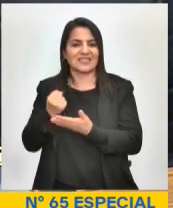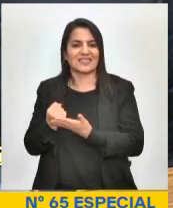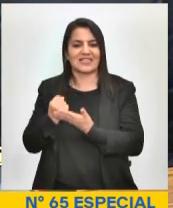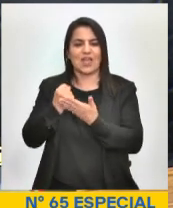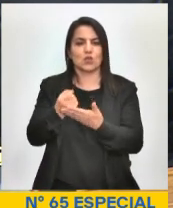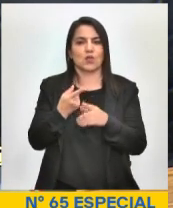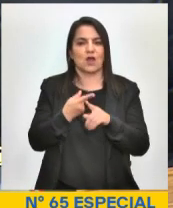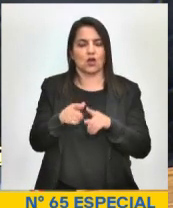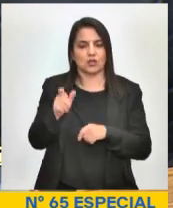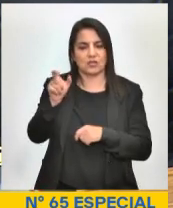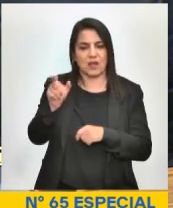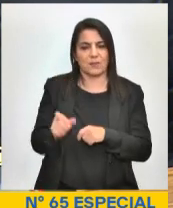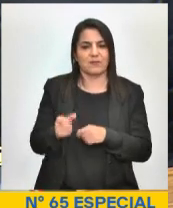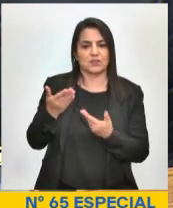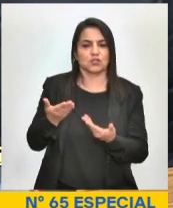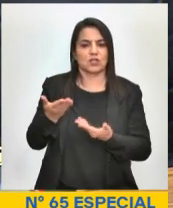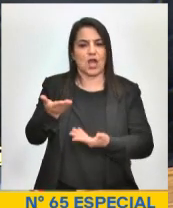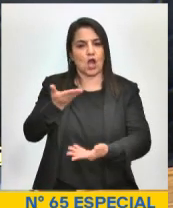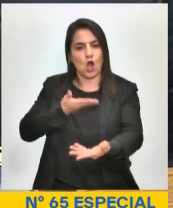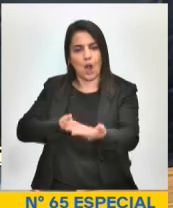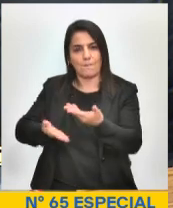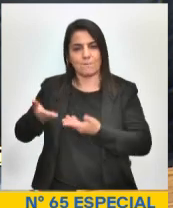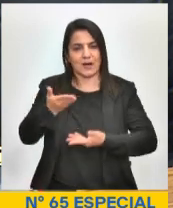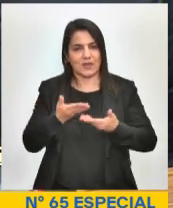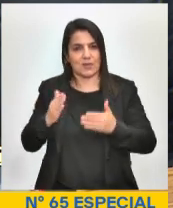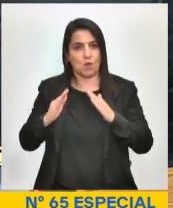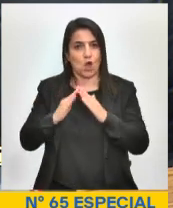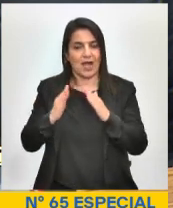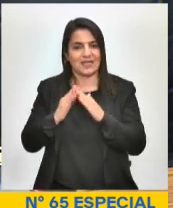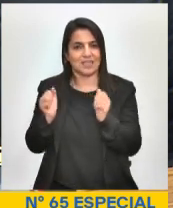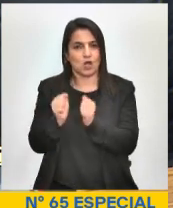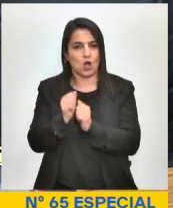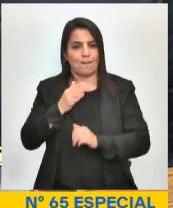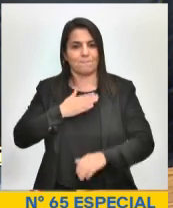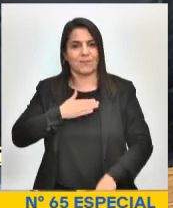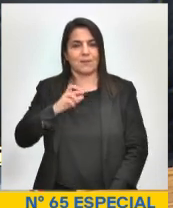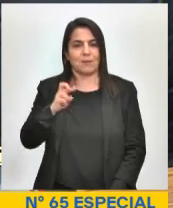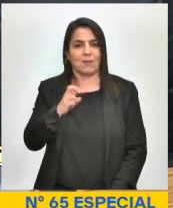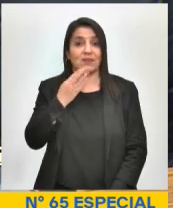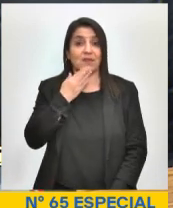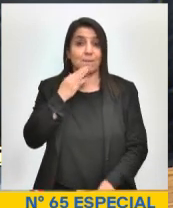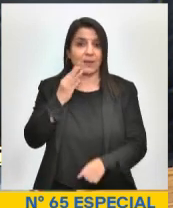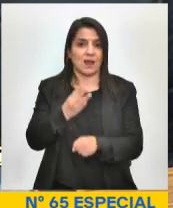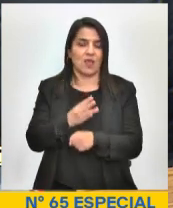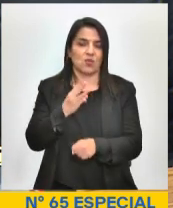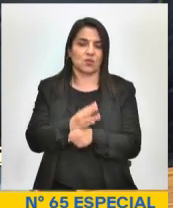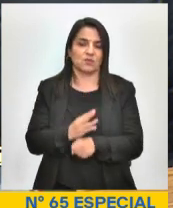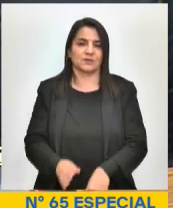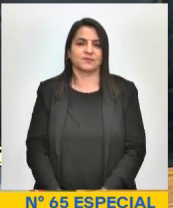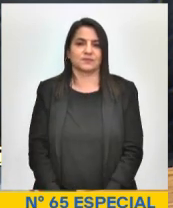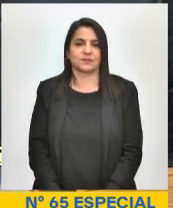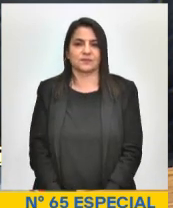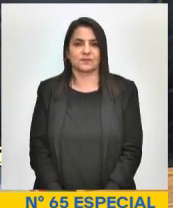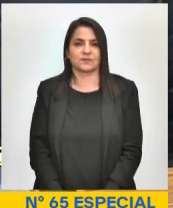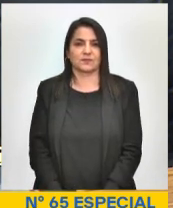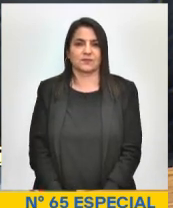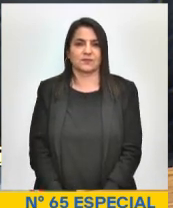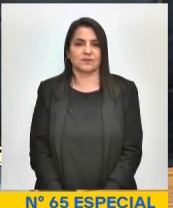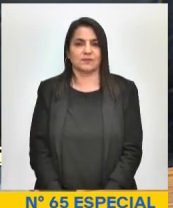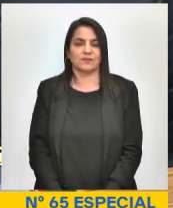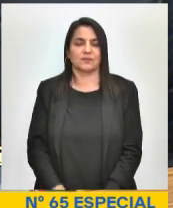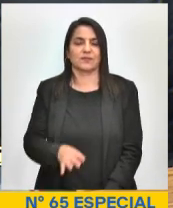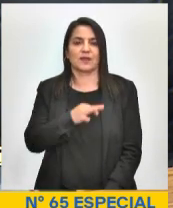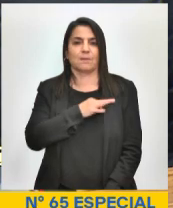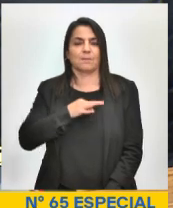de un tercero y que compartimos domicilio con mi padre, que también es adulto mayor. Señor presidente, El